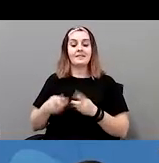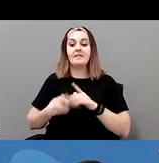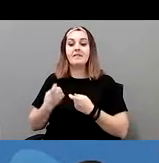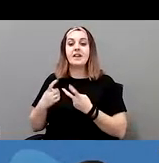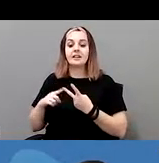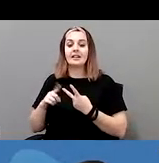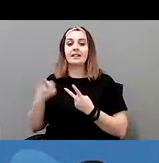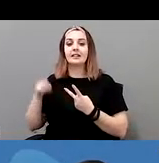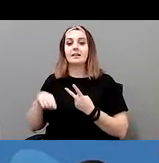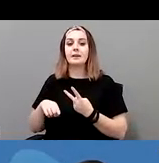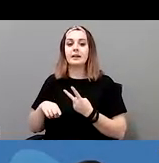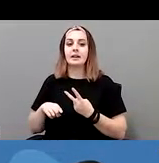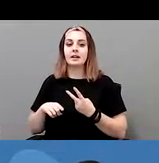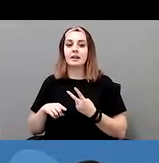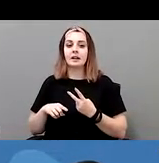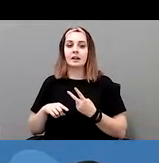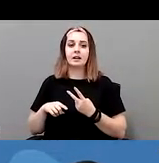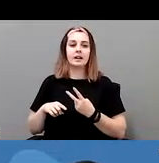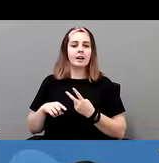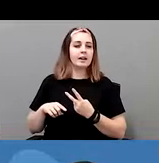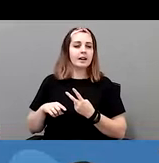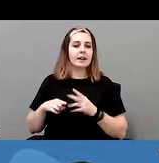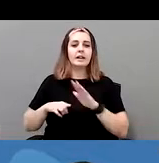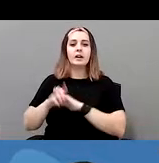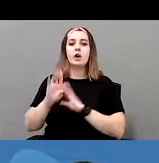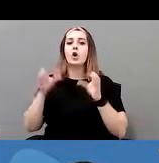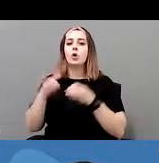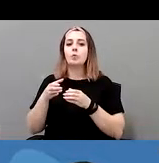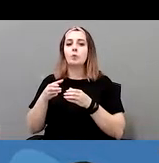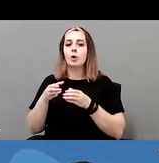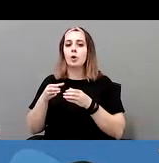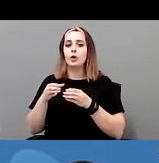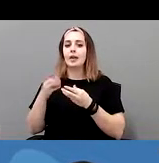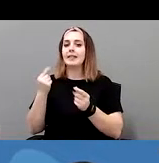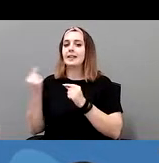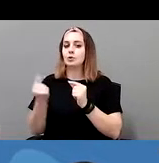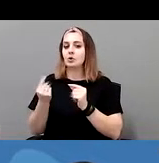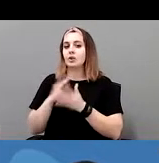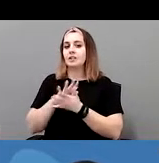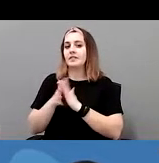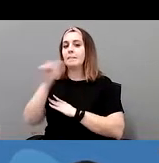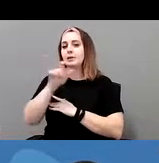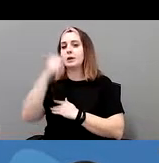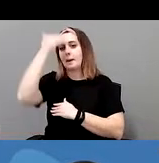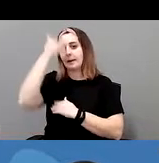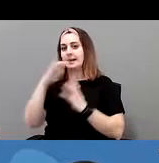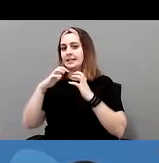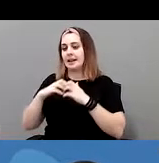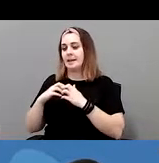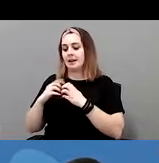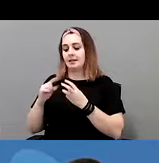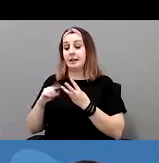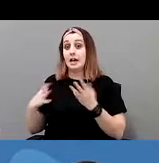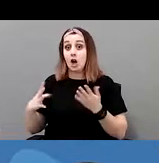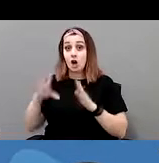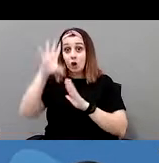de discusión, el focus group de personas con parálisis cerebral que hacen uso de estos sistemas. Cuando tengamos todo, pues